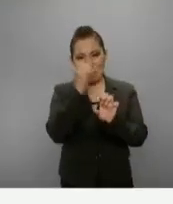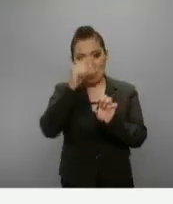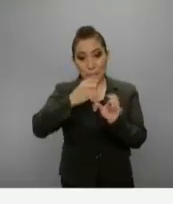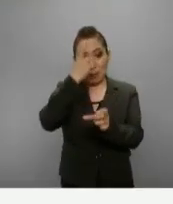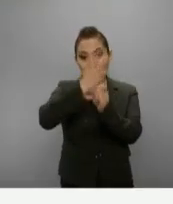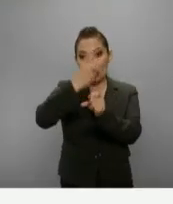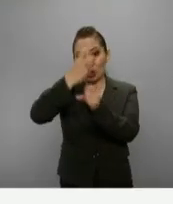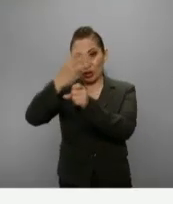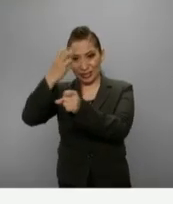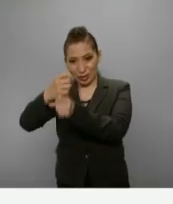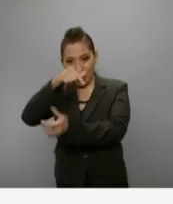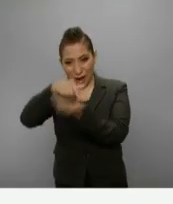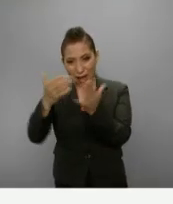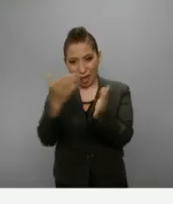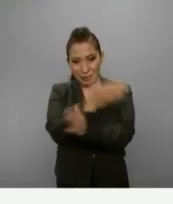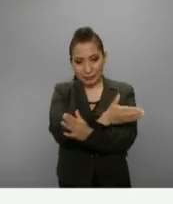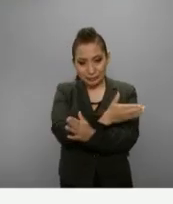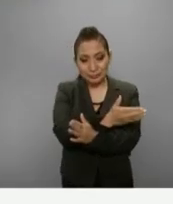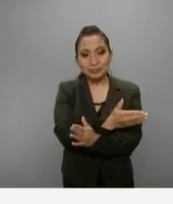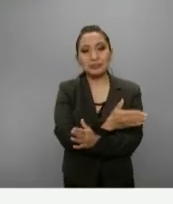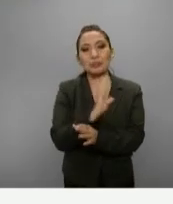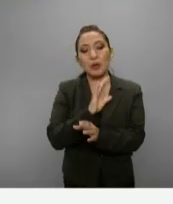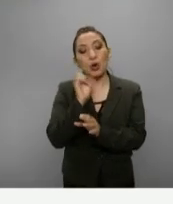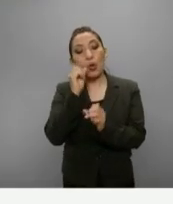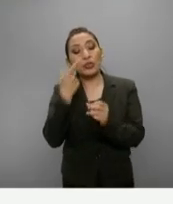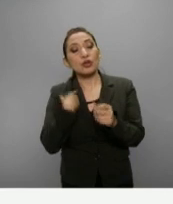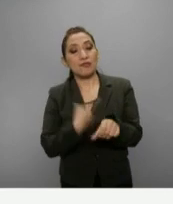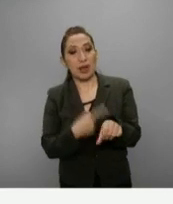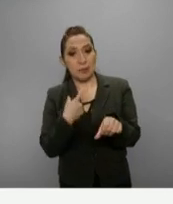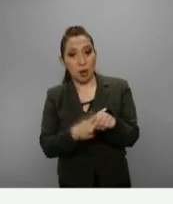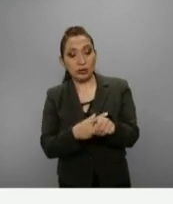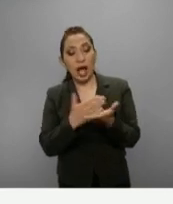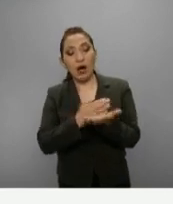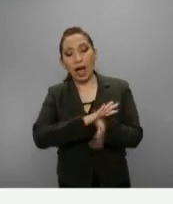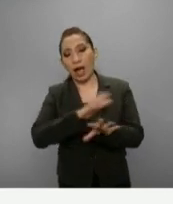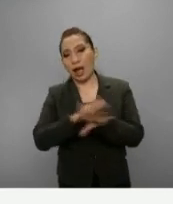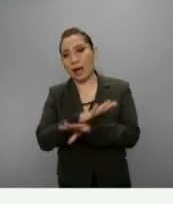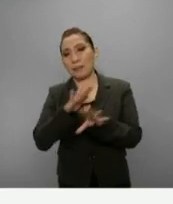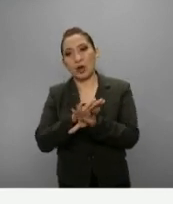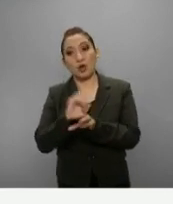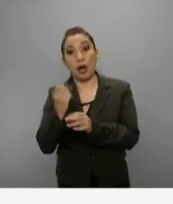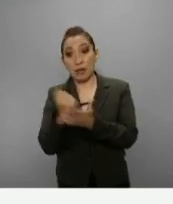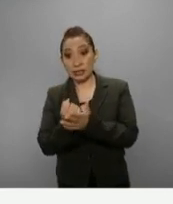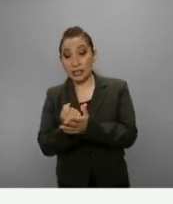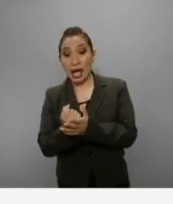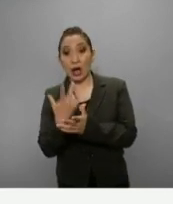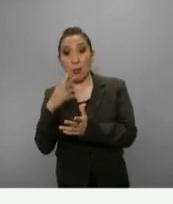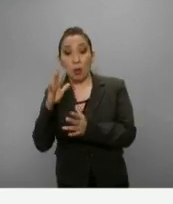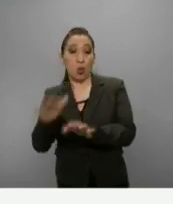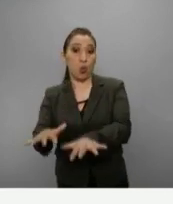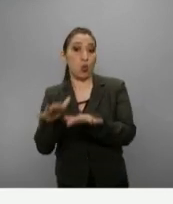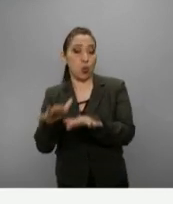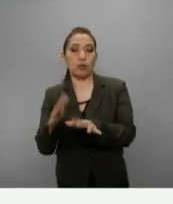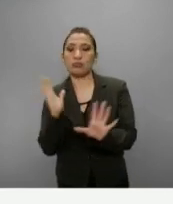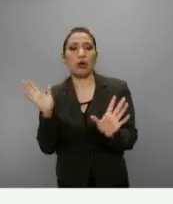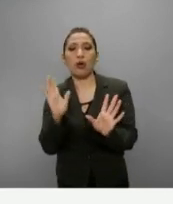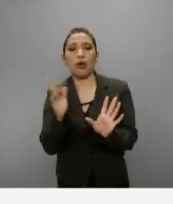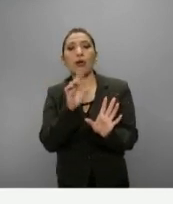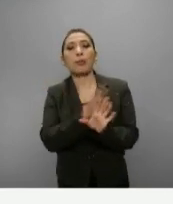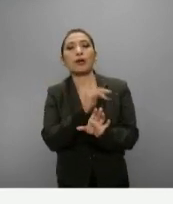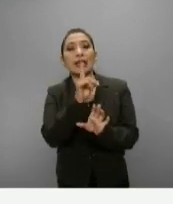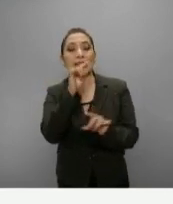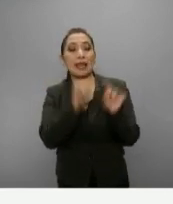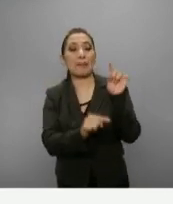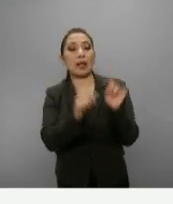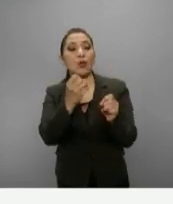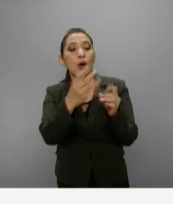que se encontraban a la cabeza por distribución de carga de enfermedad ahora no necesariamente están en ese mismo orden, dado